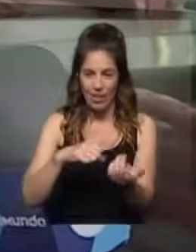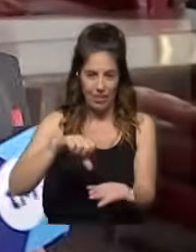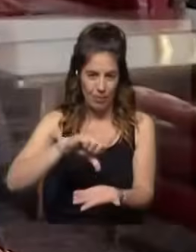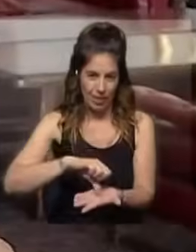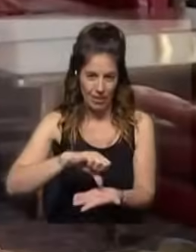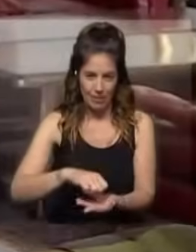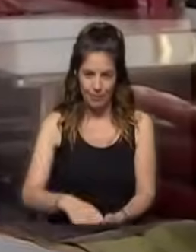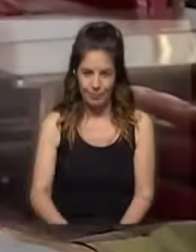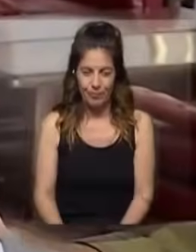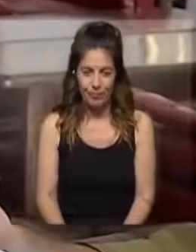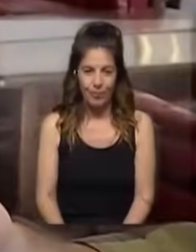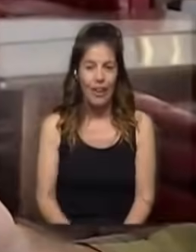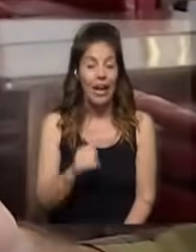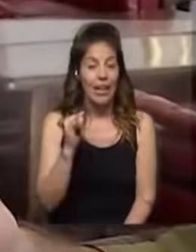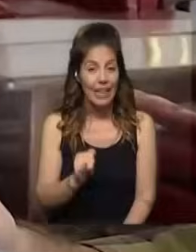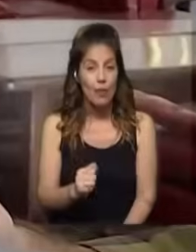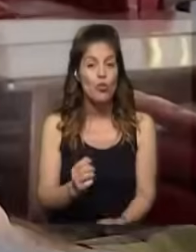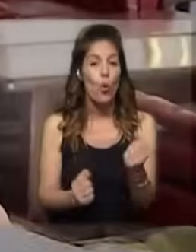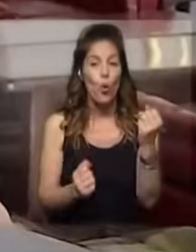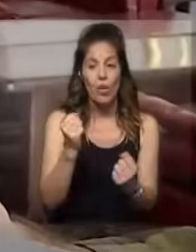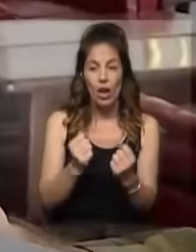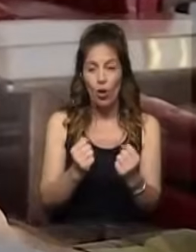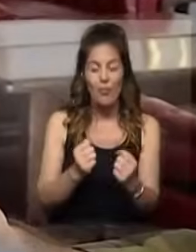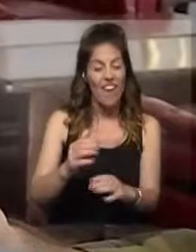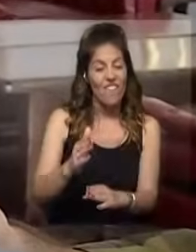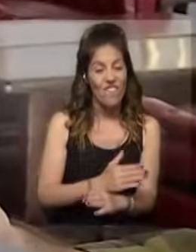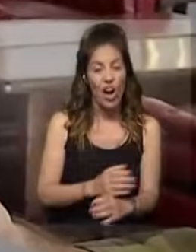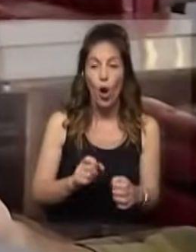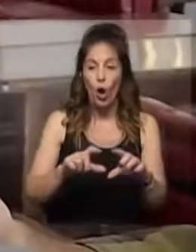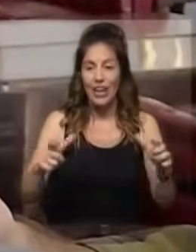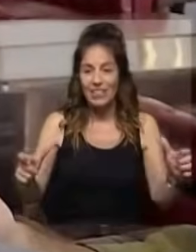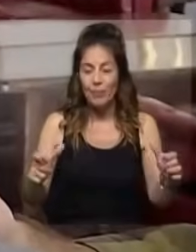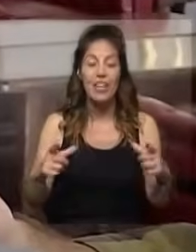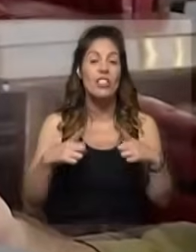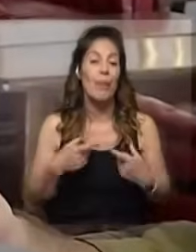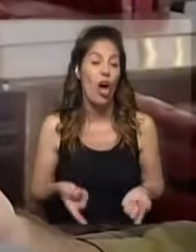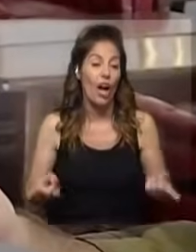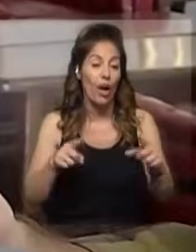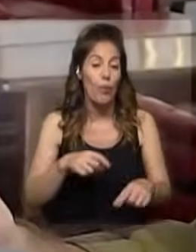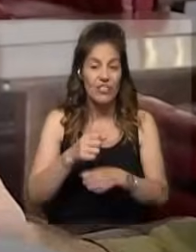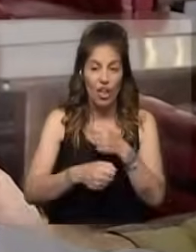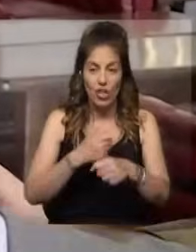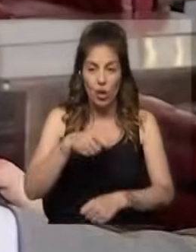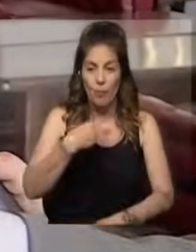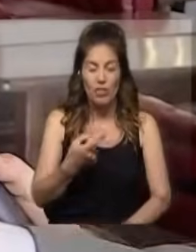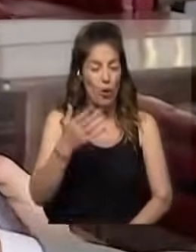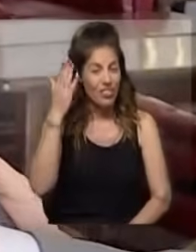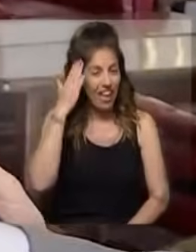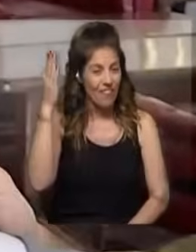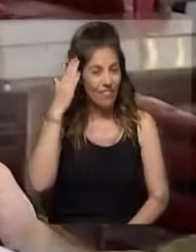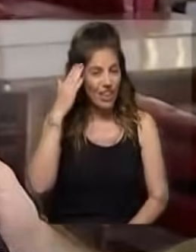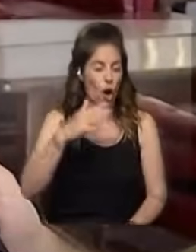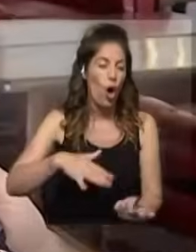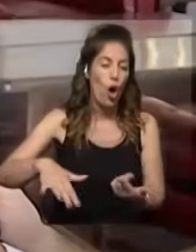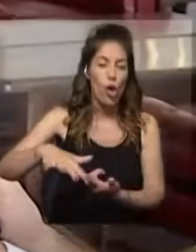país tenemos una economía que este año tuvo muy bajo crecimiento y se espera una recuperación del año que viene Pero sabiendo que hay un